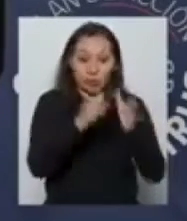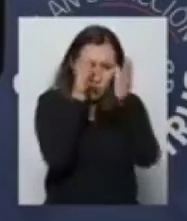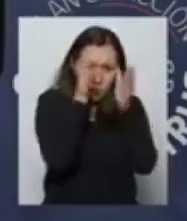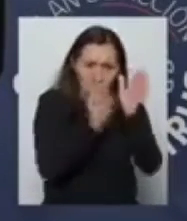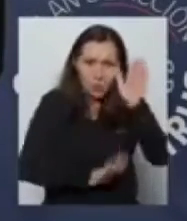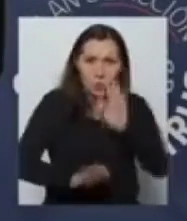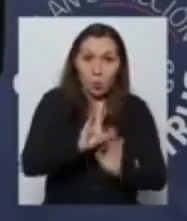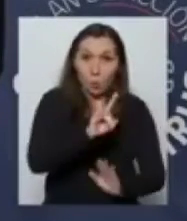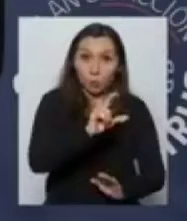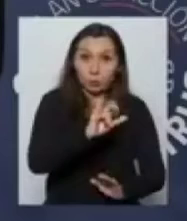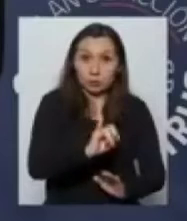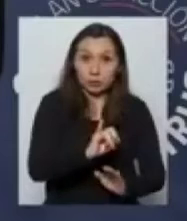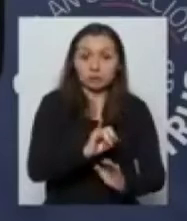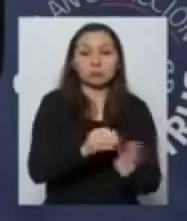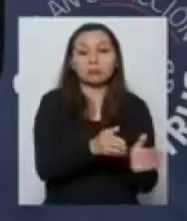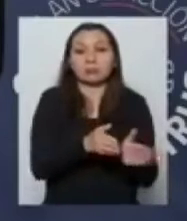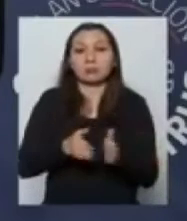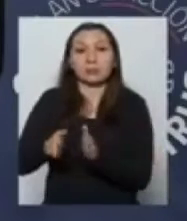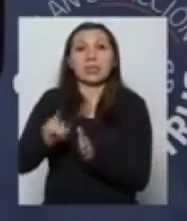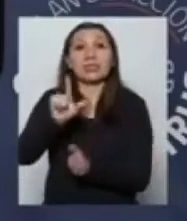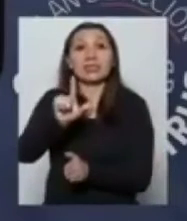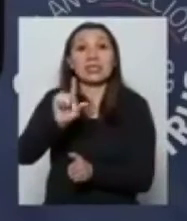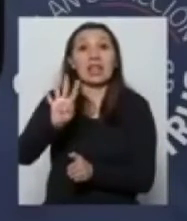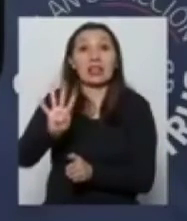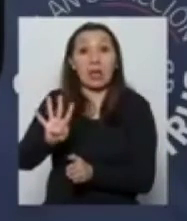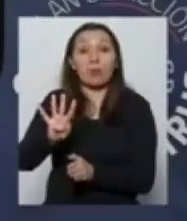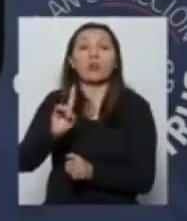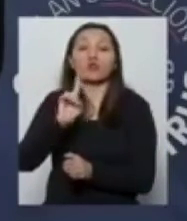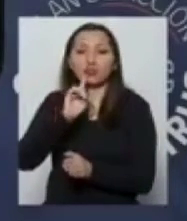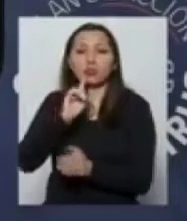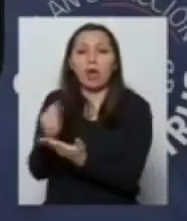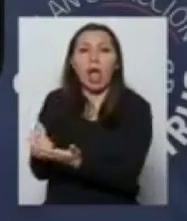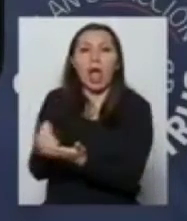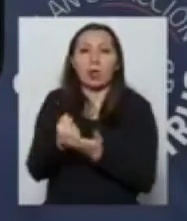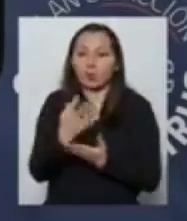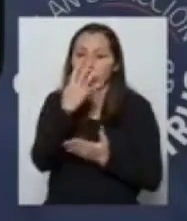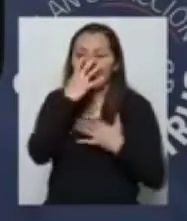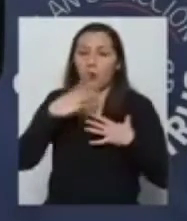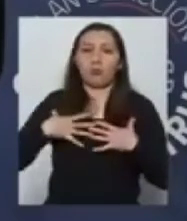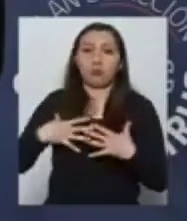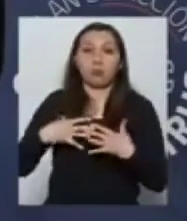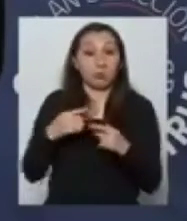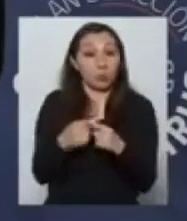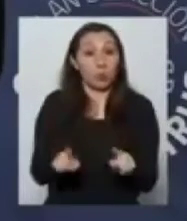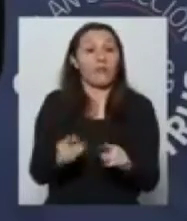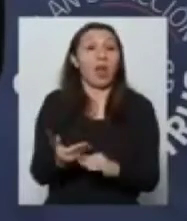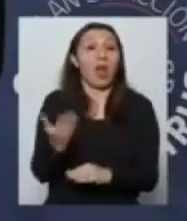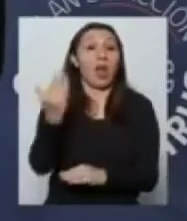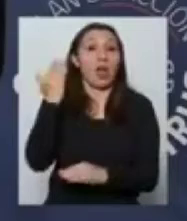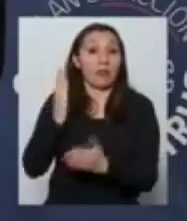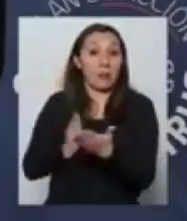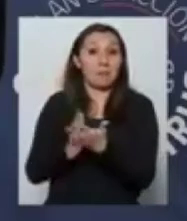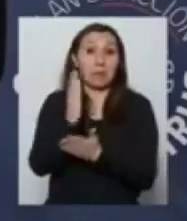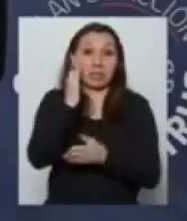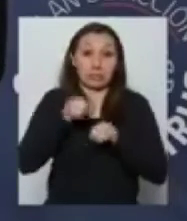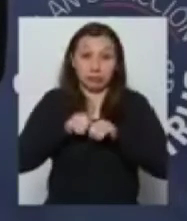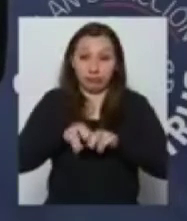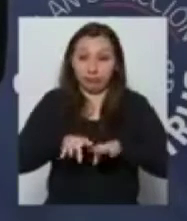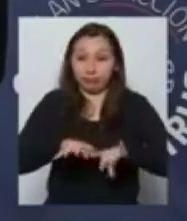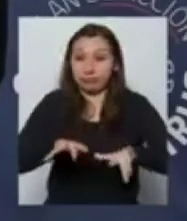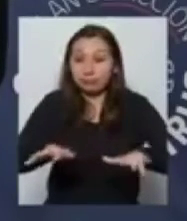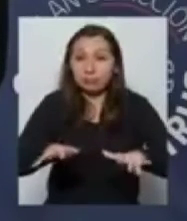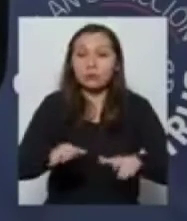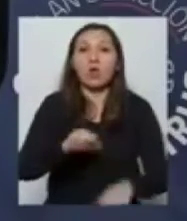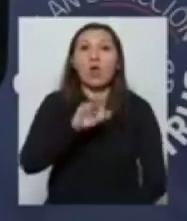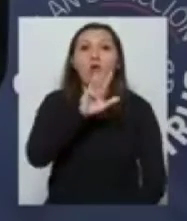tratamiento intensivo, 74 están conectadas a un ventilador, muy diferente a lo que teníamos al principio de esta pandemia, que era